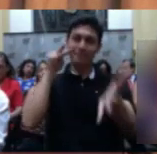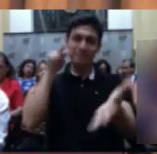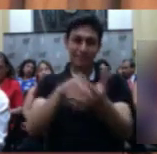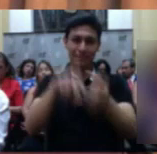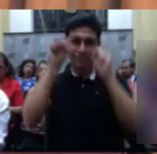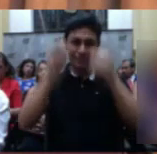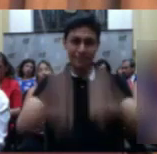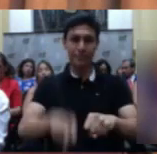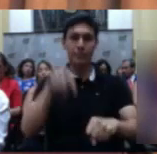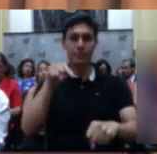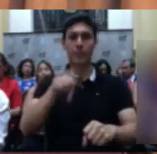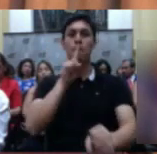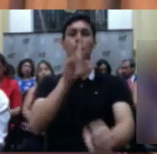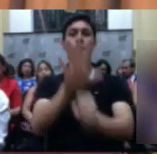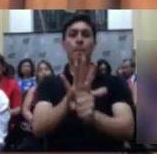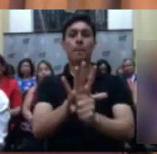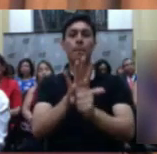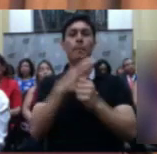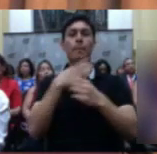compromiso,